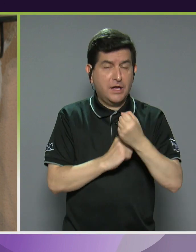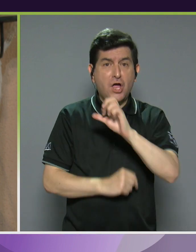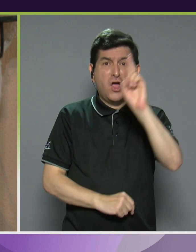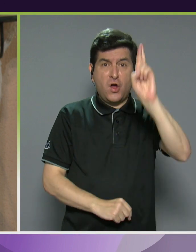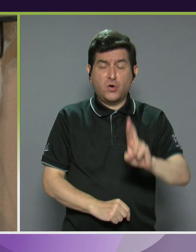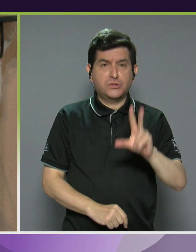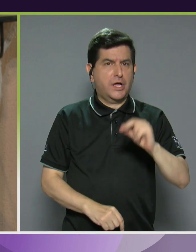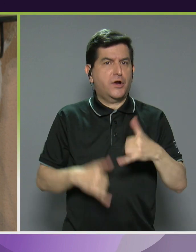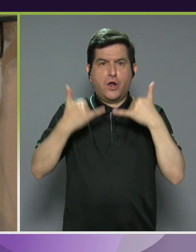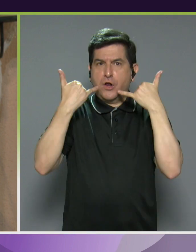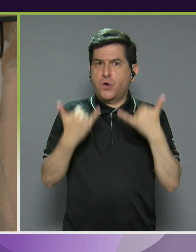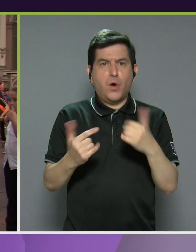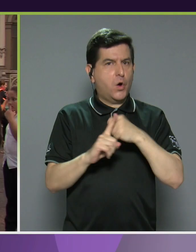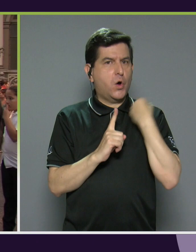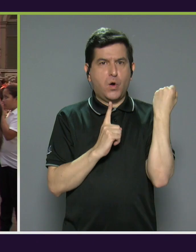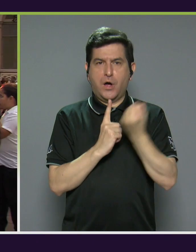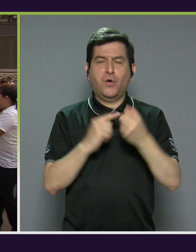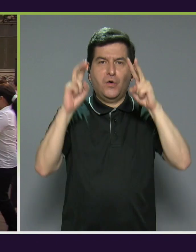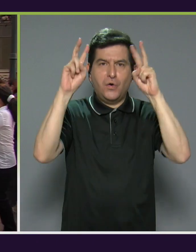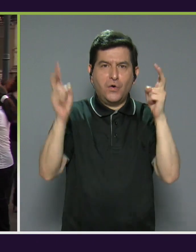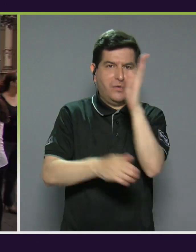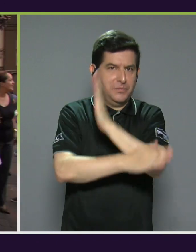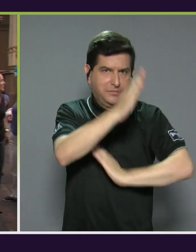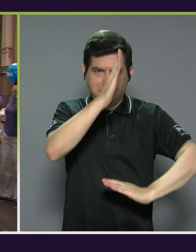soy en materia de discapacidad.